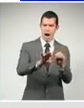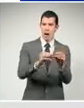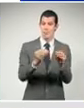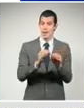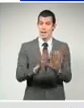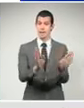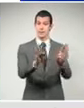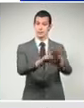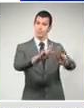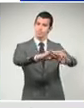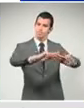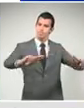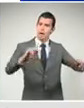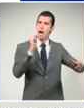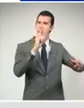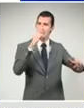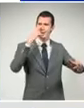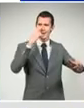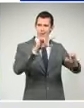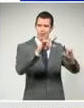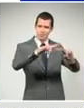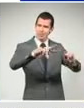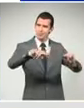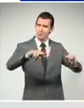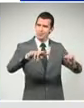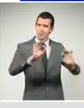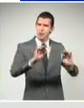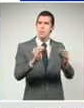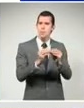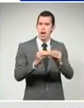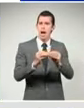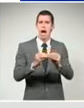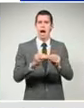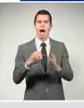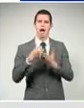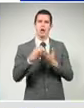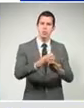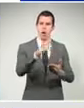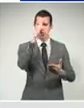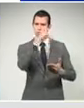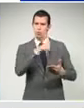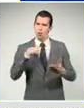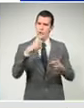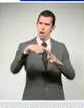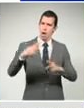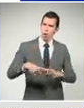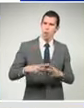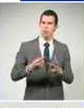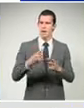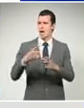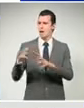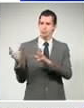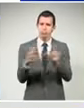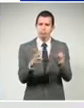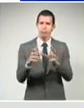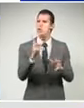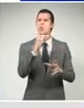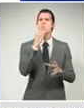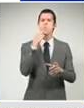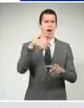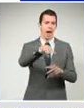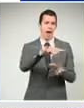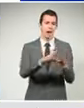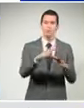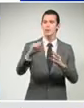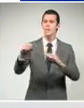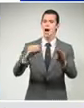que además conllevan la adopción. Esto es importante, su reconocimiento, para que se